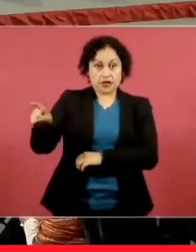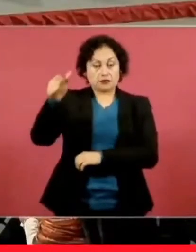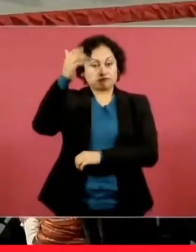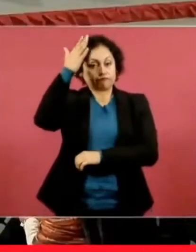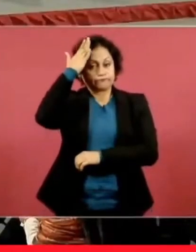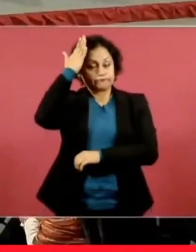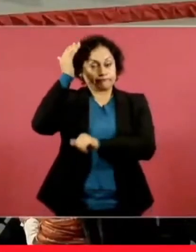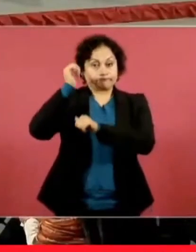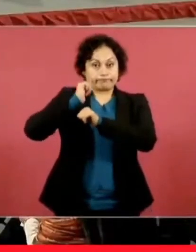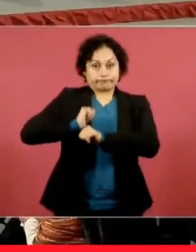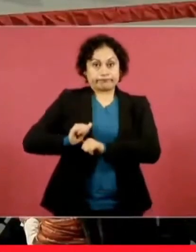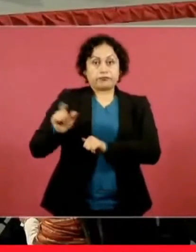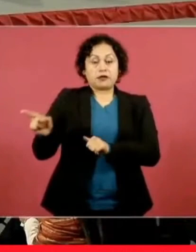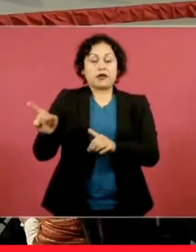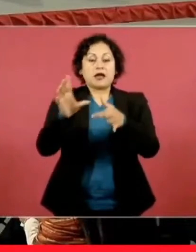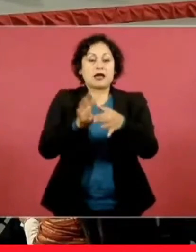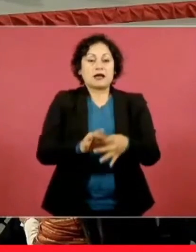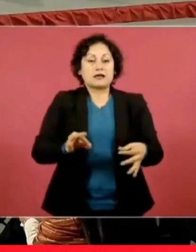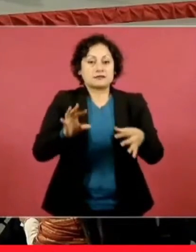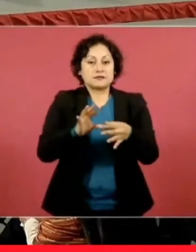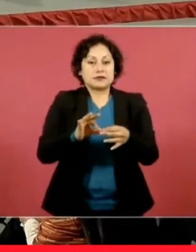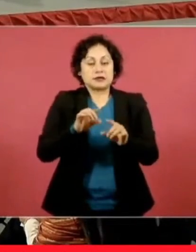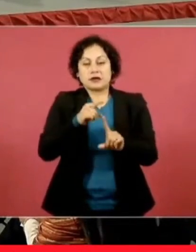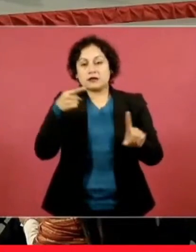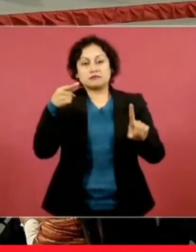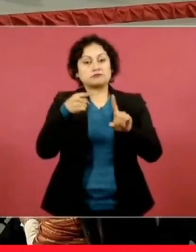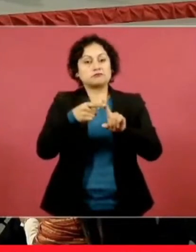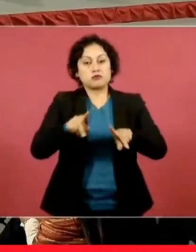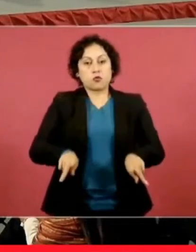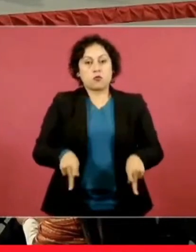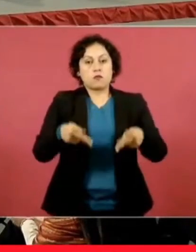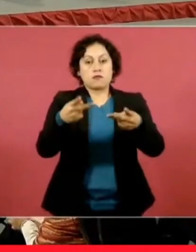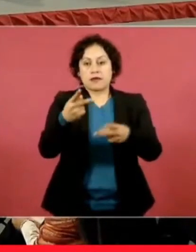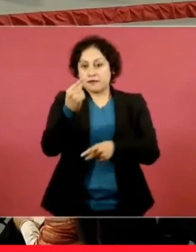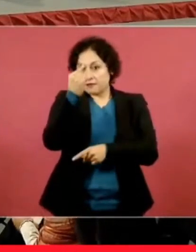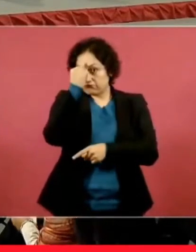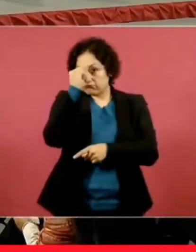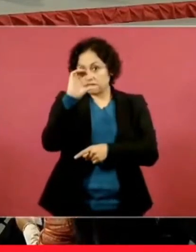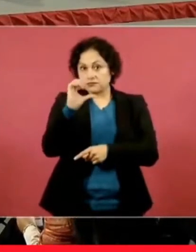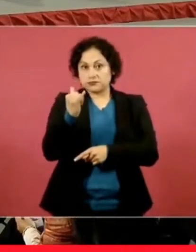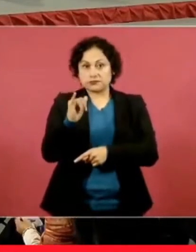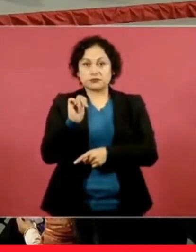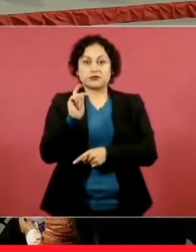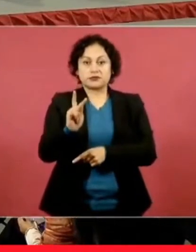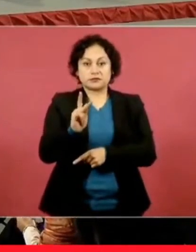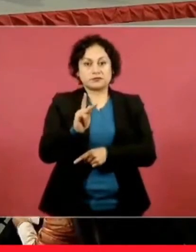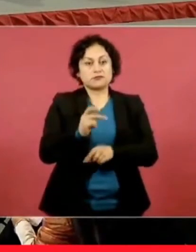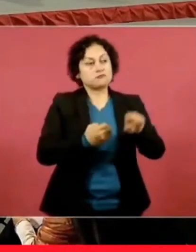estrategia comercial para la venta de chips en todos los lugares del país. Muchas gracias.